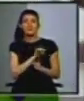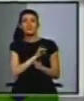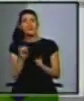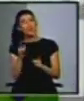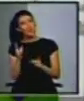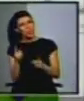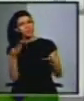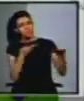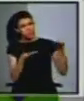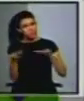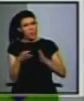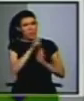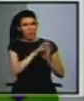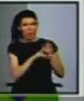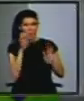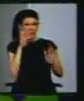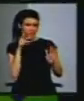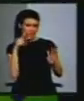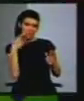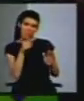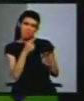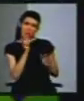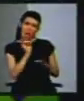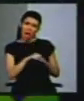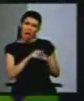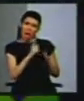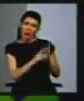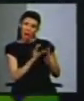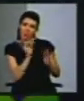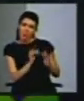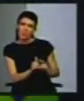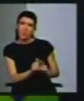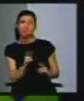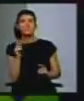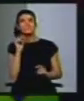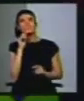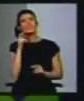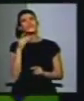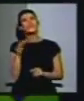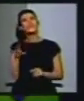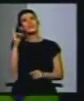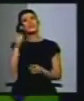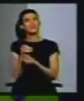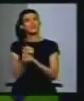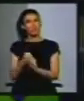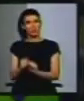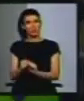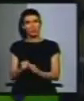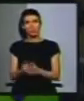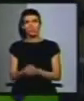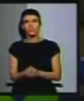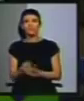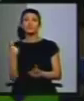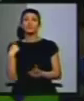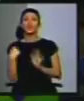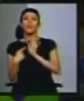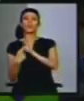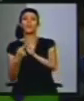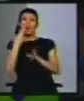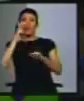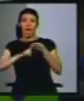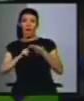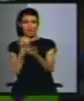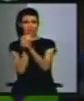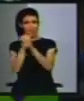de Michelle Bachelet, los anticipos de la decisión del senador Antonio Horvath. He presentado lo que es la carta